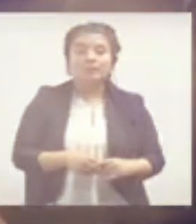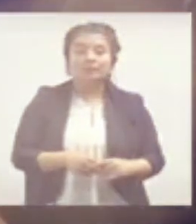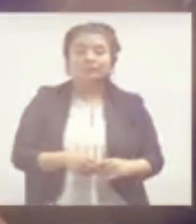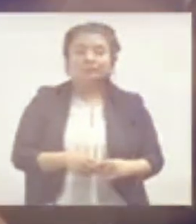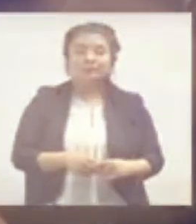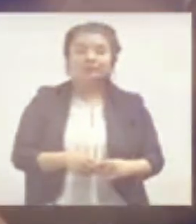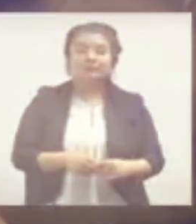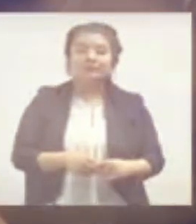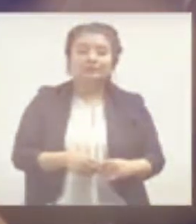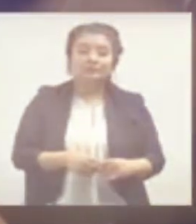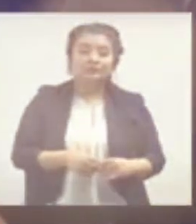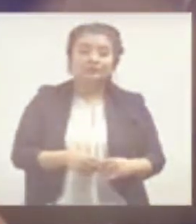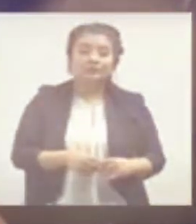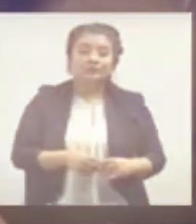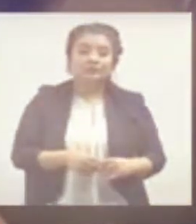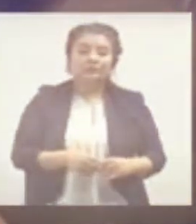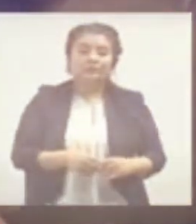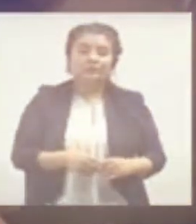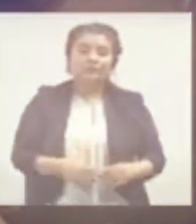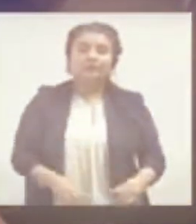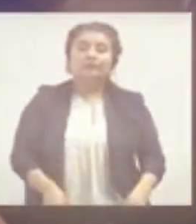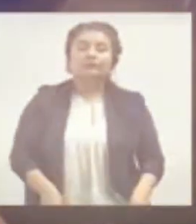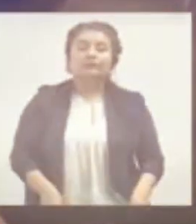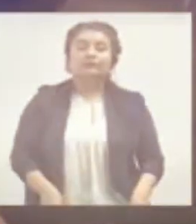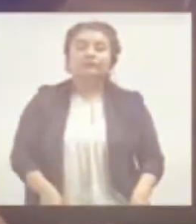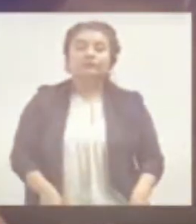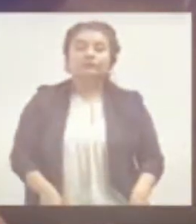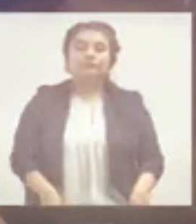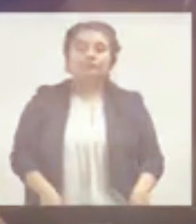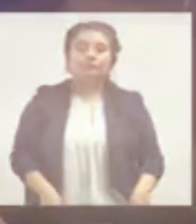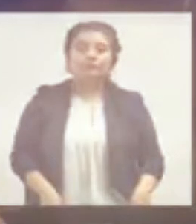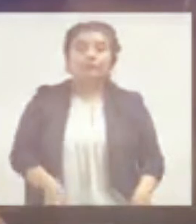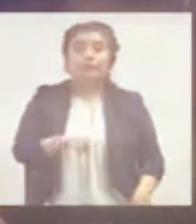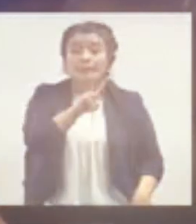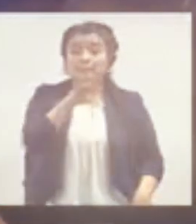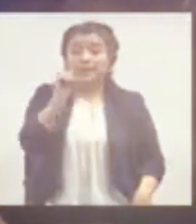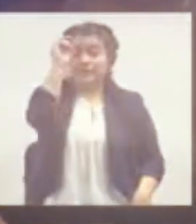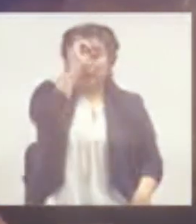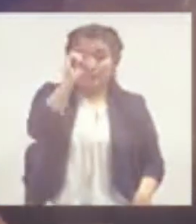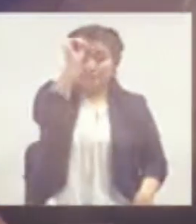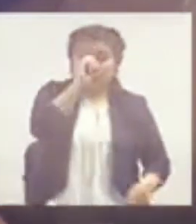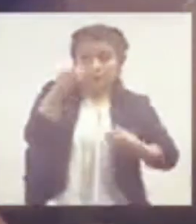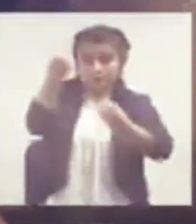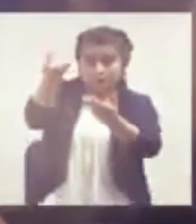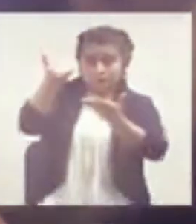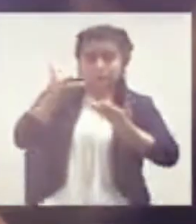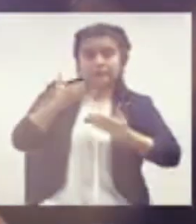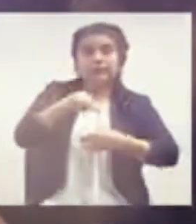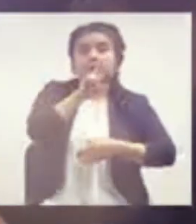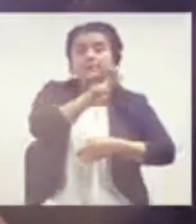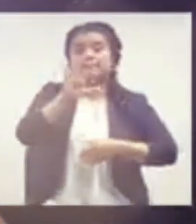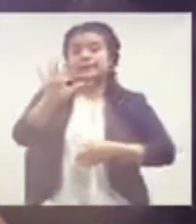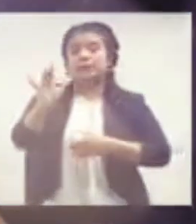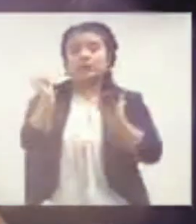13, 14, 15, 16, 17, 18, 19. 20 opiniones recibidas de